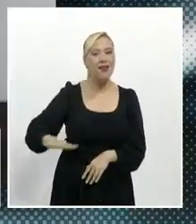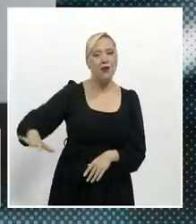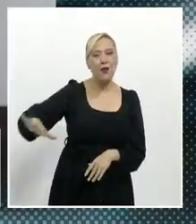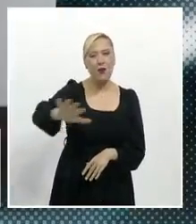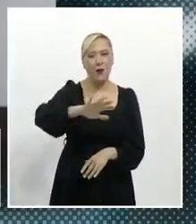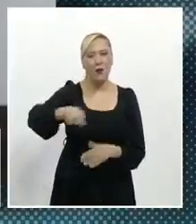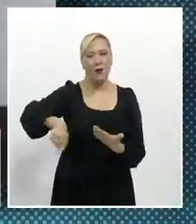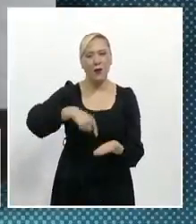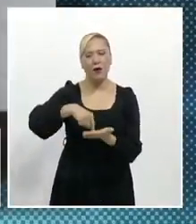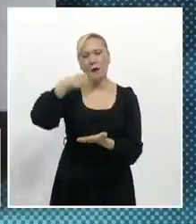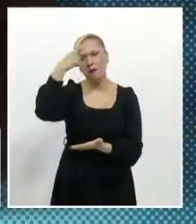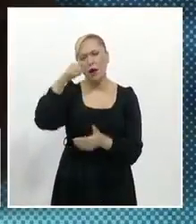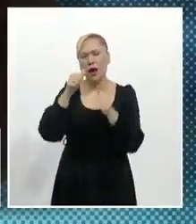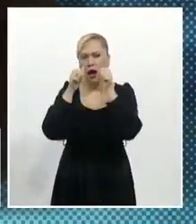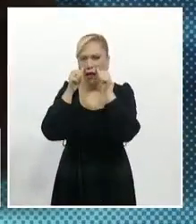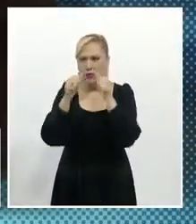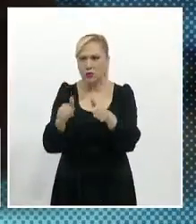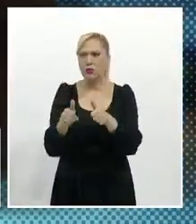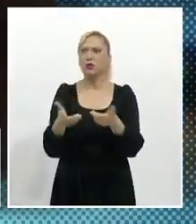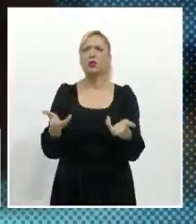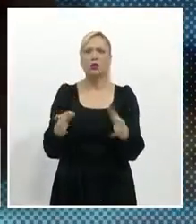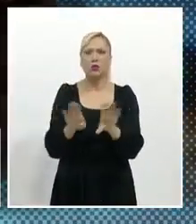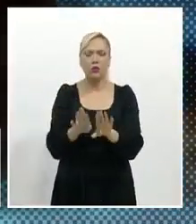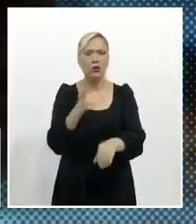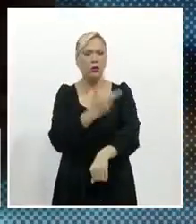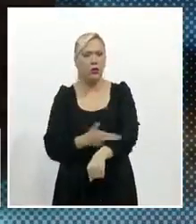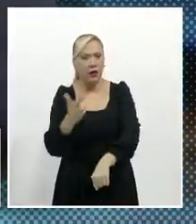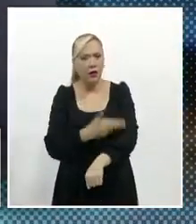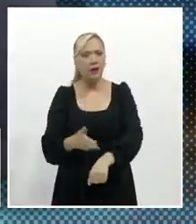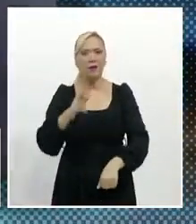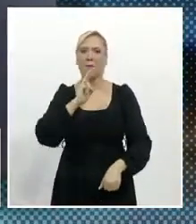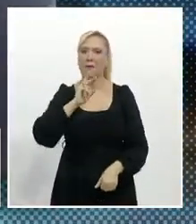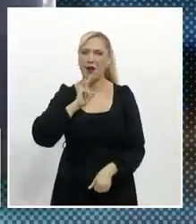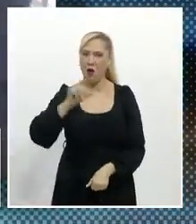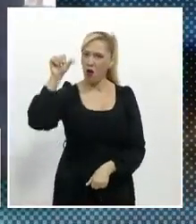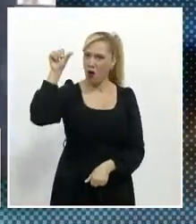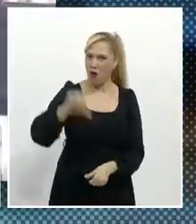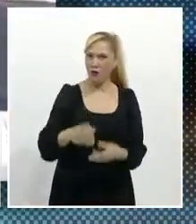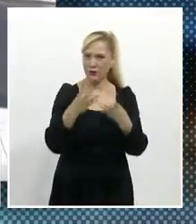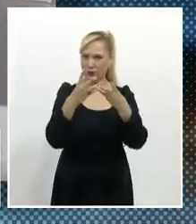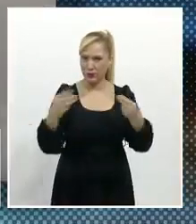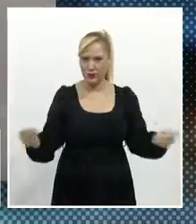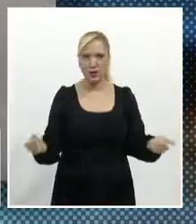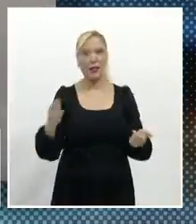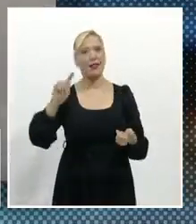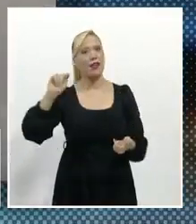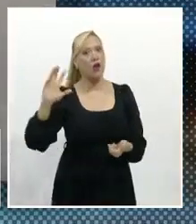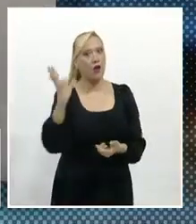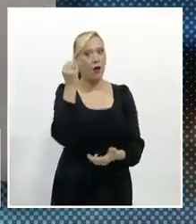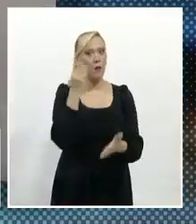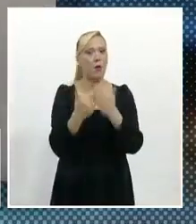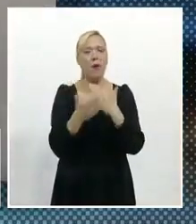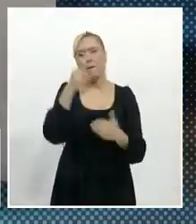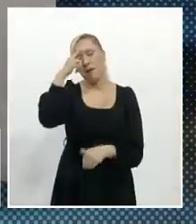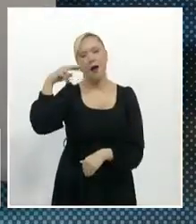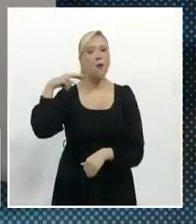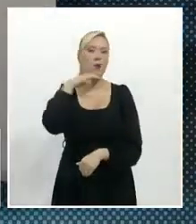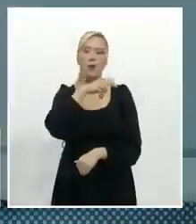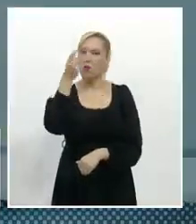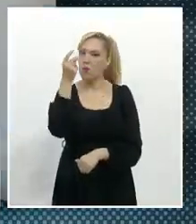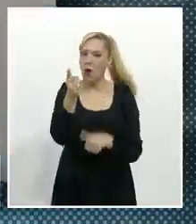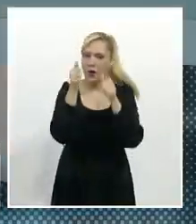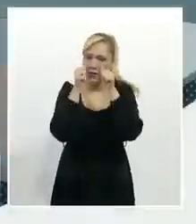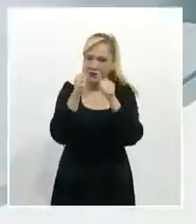las demandas para mejorar la atención y los trámites al público, con más equipo tecnológico que ayude a agilizar los